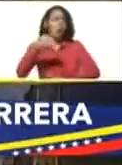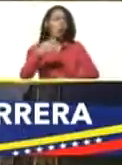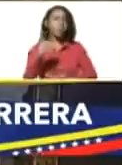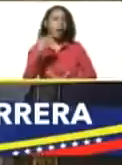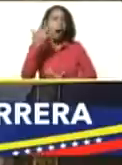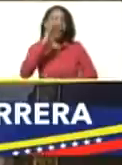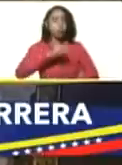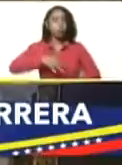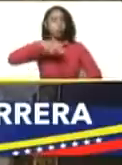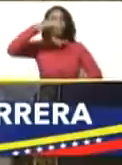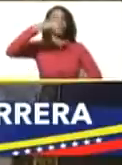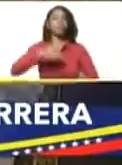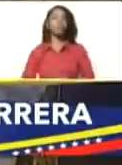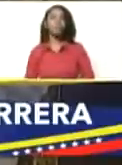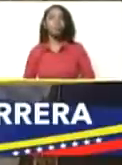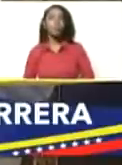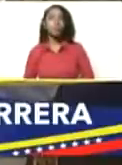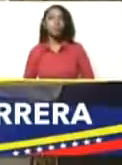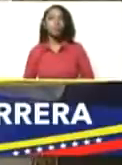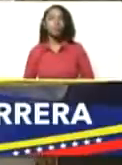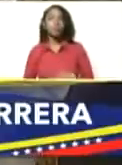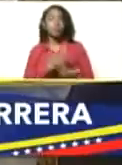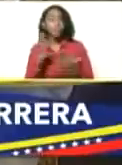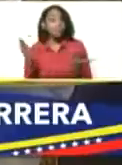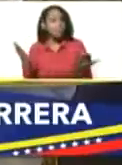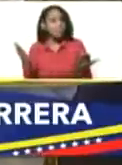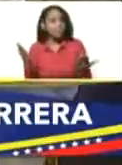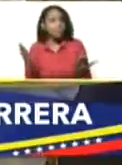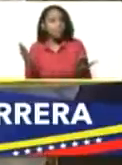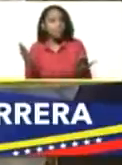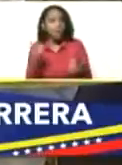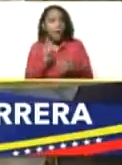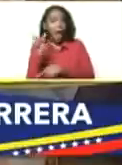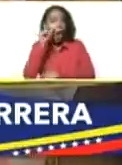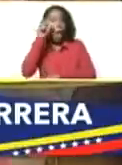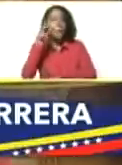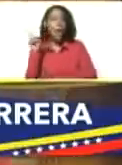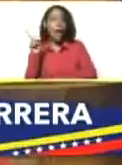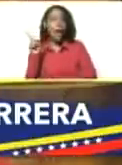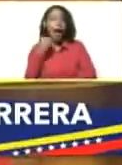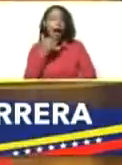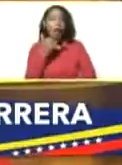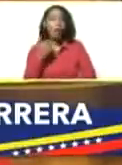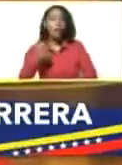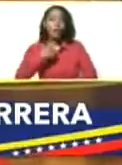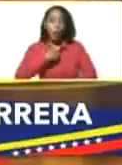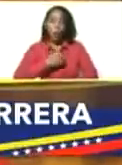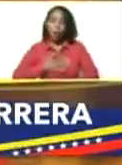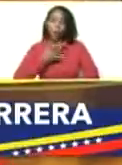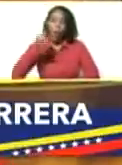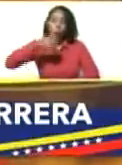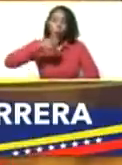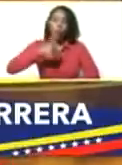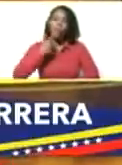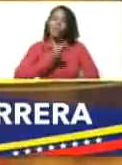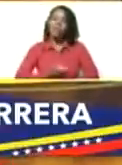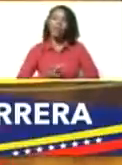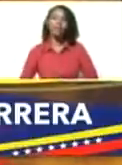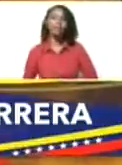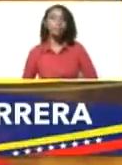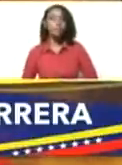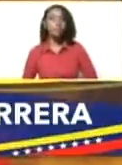de espiritualidad. Así que Arle fue alguien que yo podría hoy decir